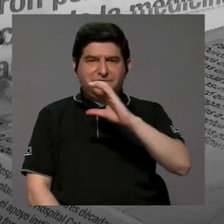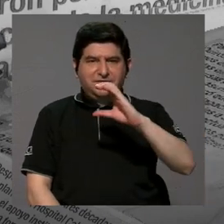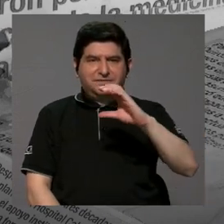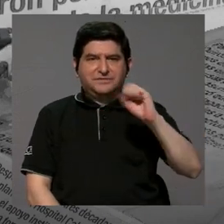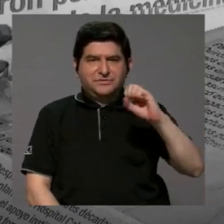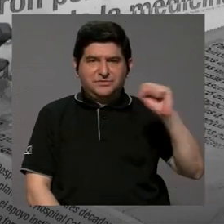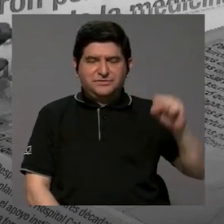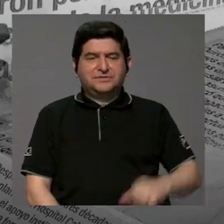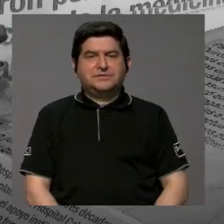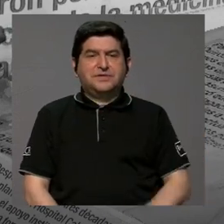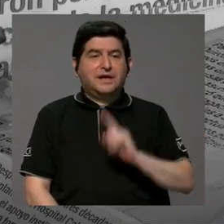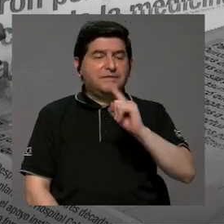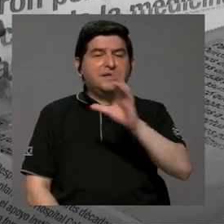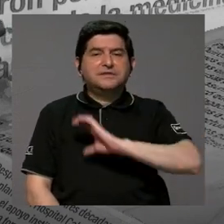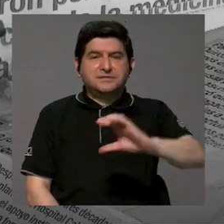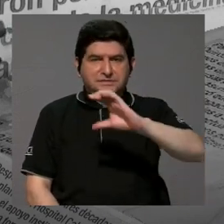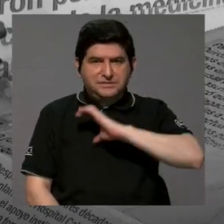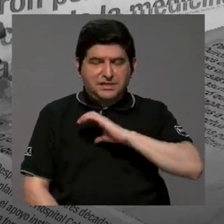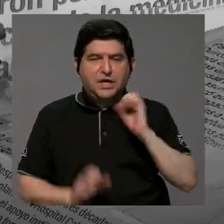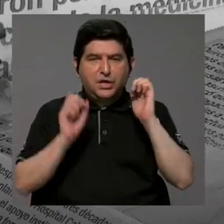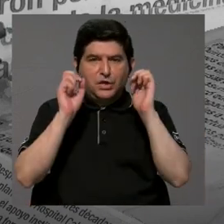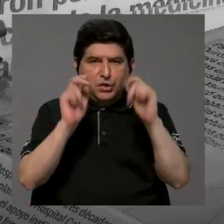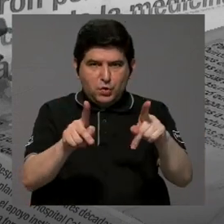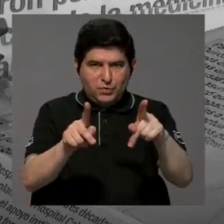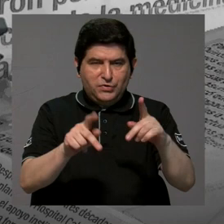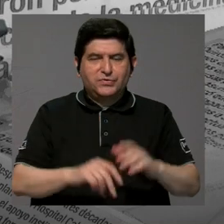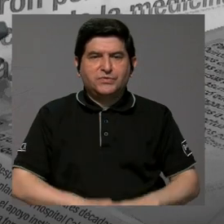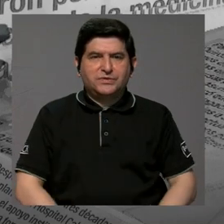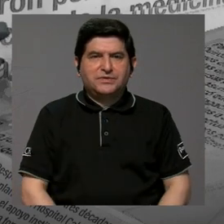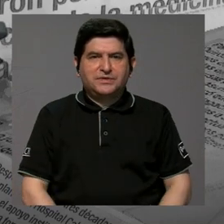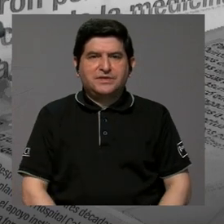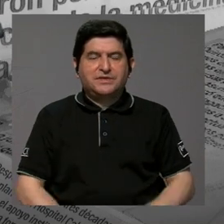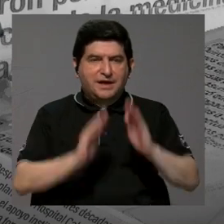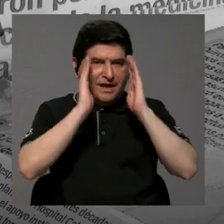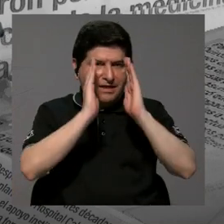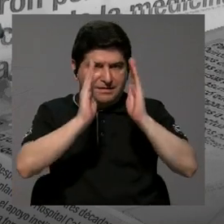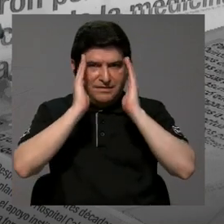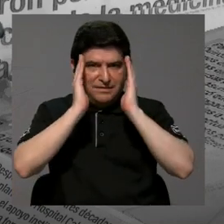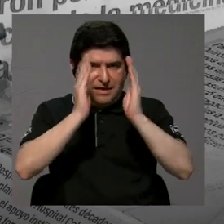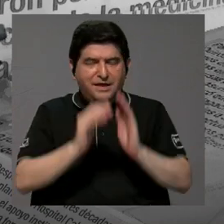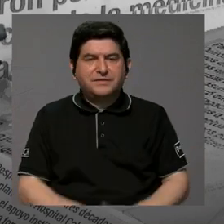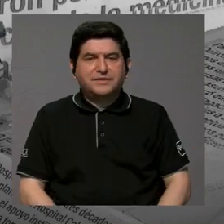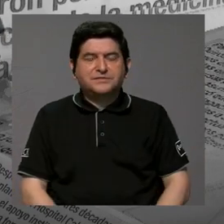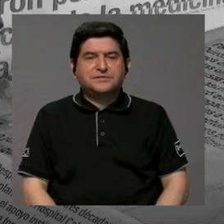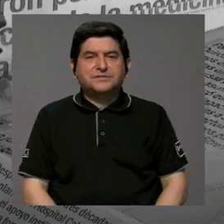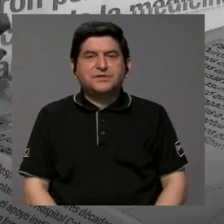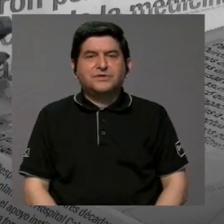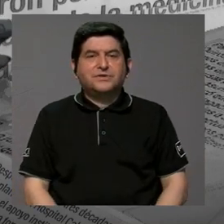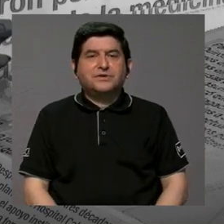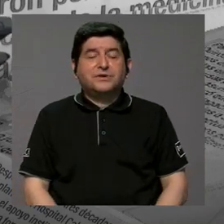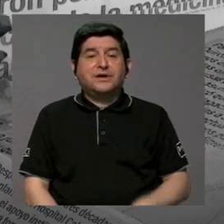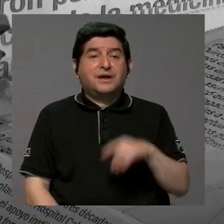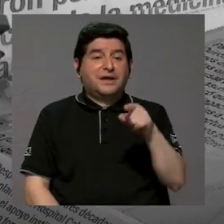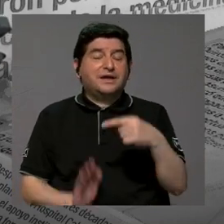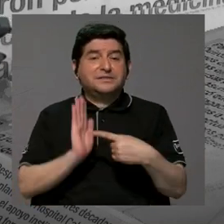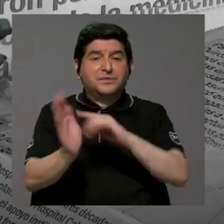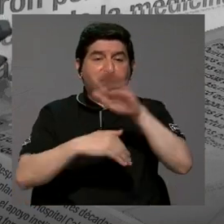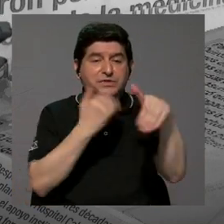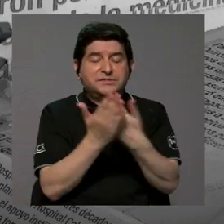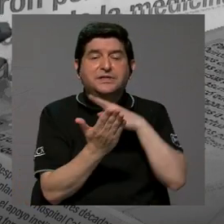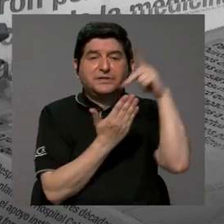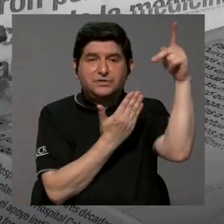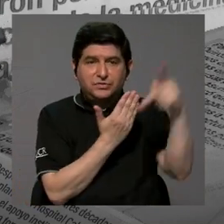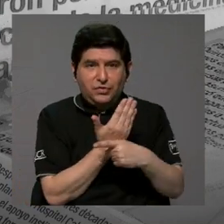Seguro Social, habla de la calidad y oportunidad de la atención que debe ser la bandera que se levante en todos